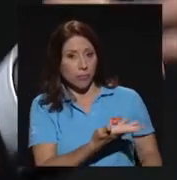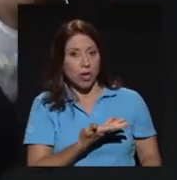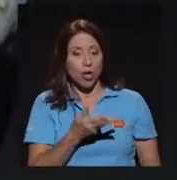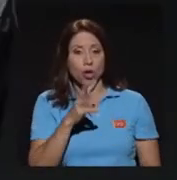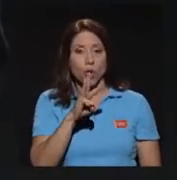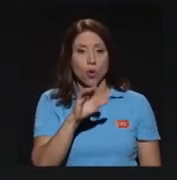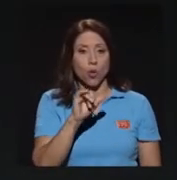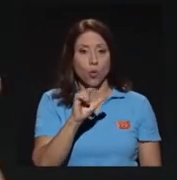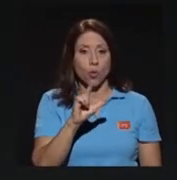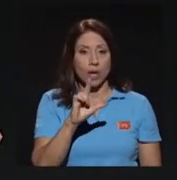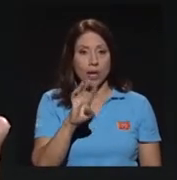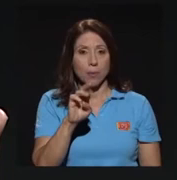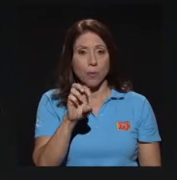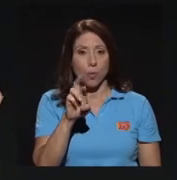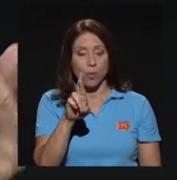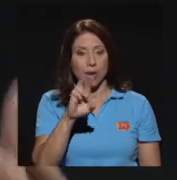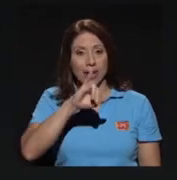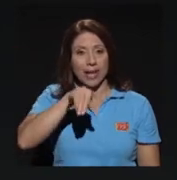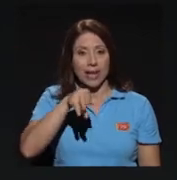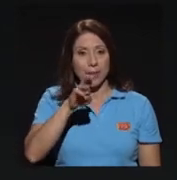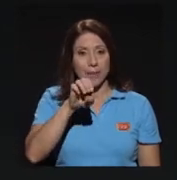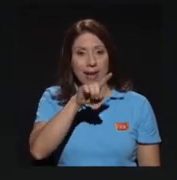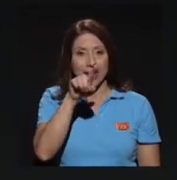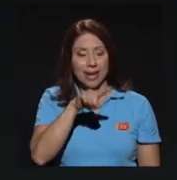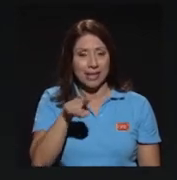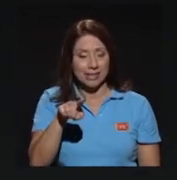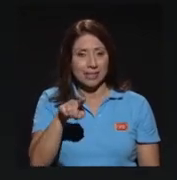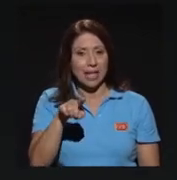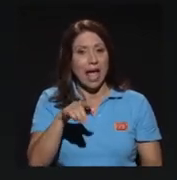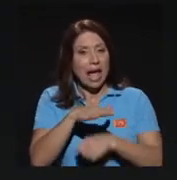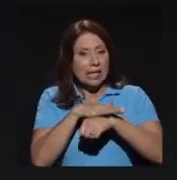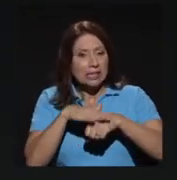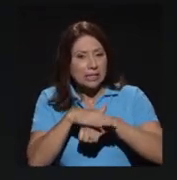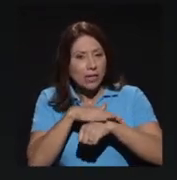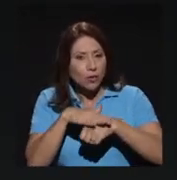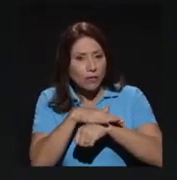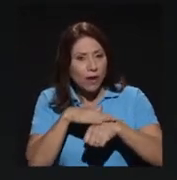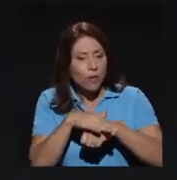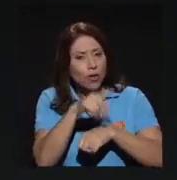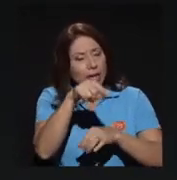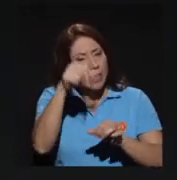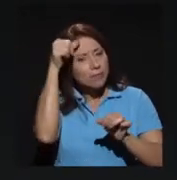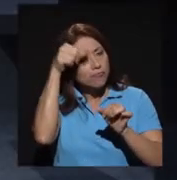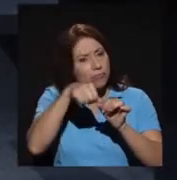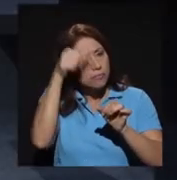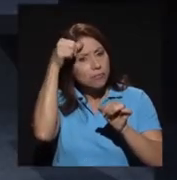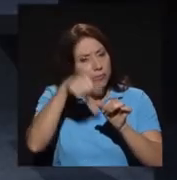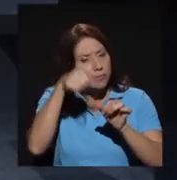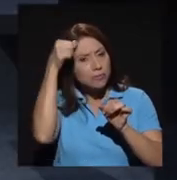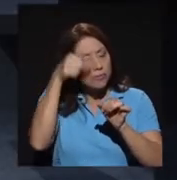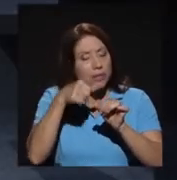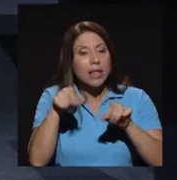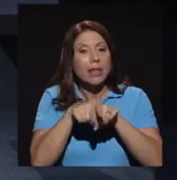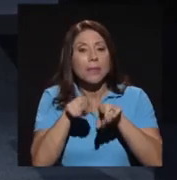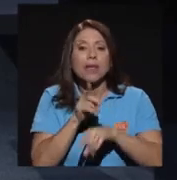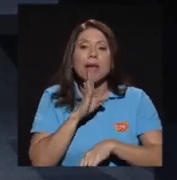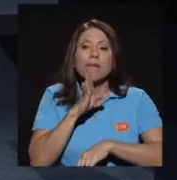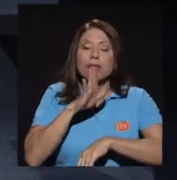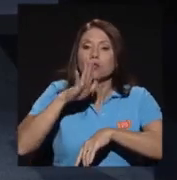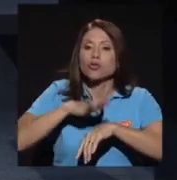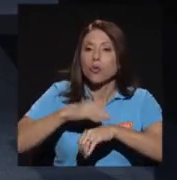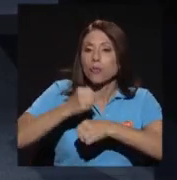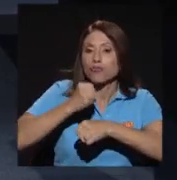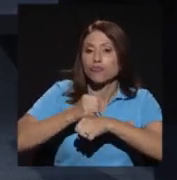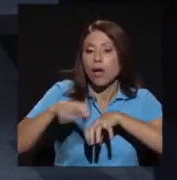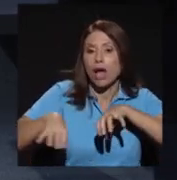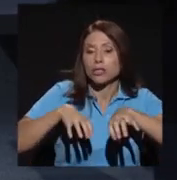está haciendo el favor de reflejar tanto en sus memorias como de las acciones de don